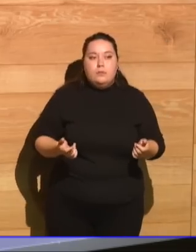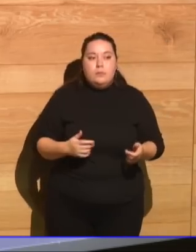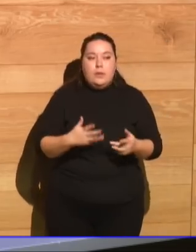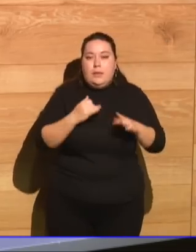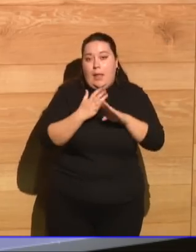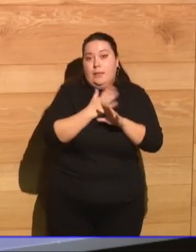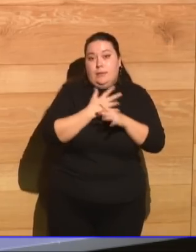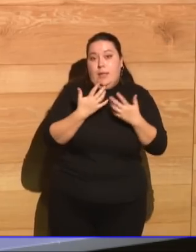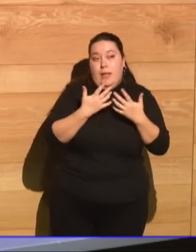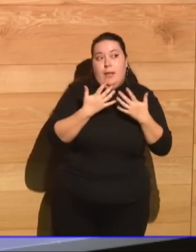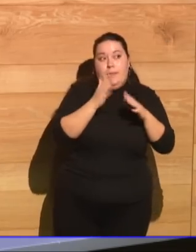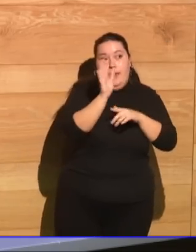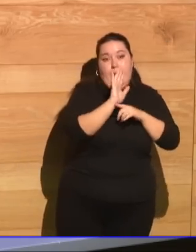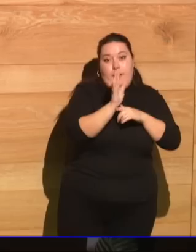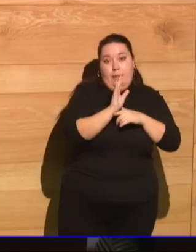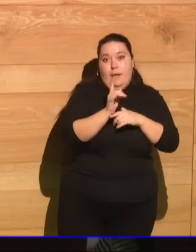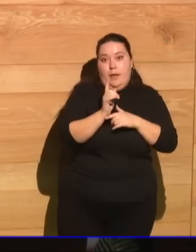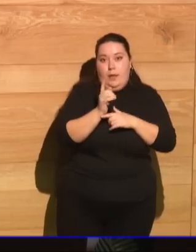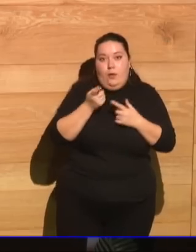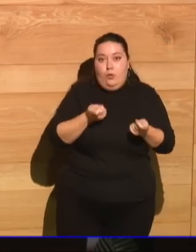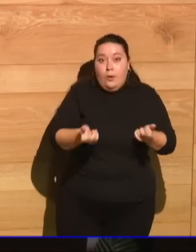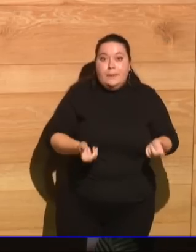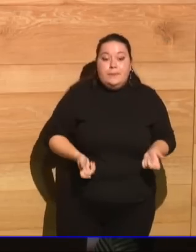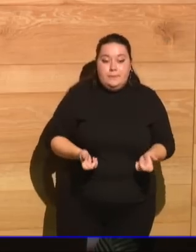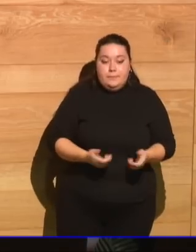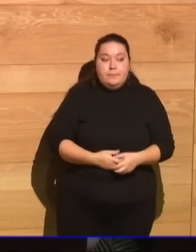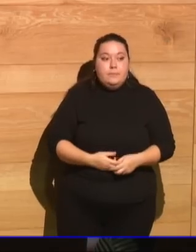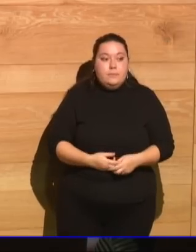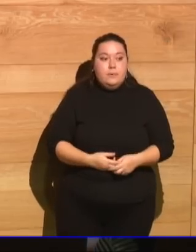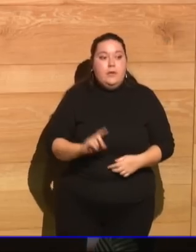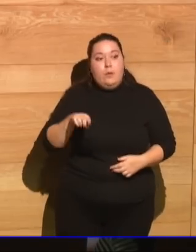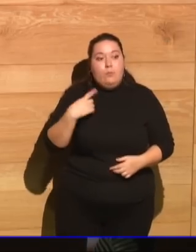cine. Y eso sí que es verdad que lo arrancaron ellos, lo arrancó esta